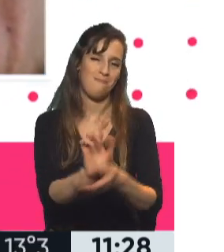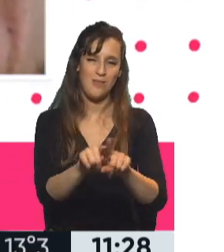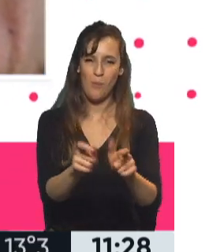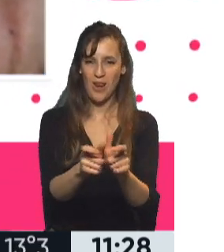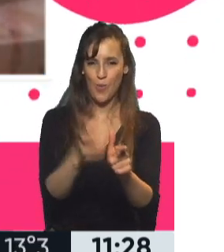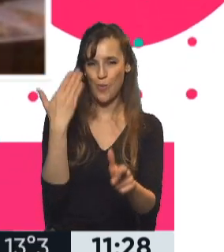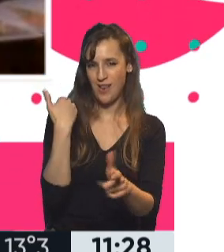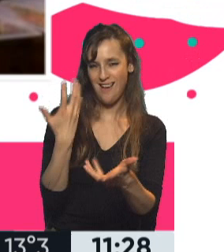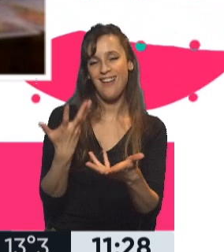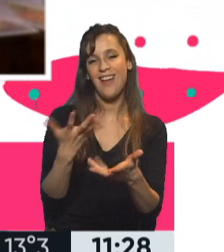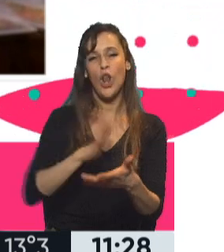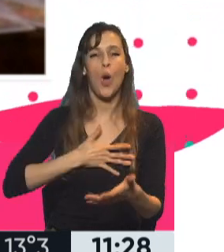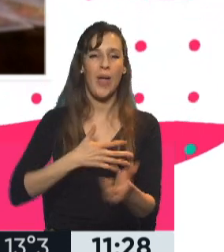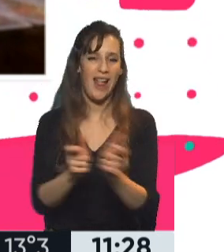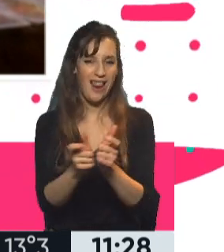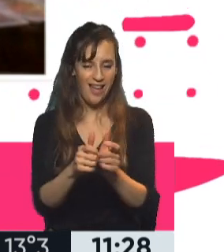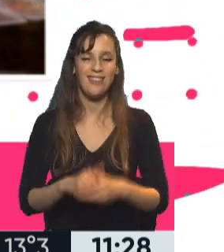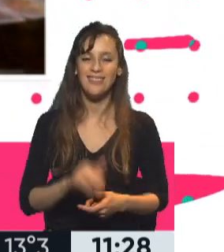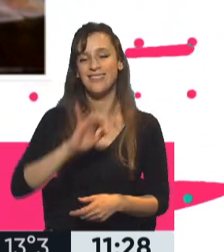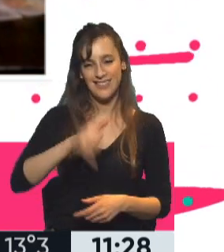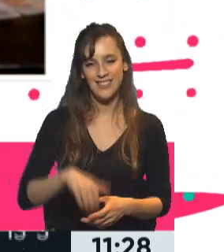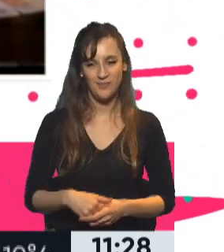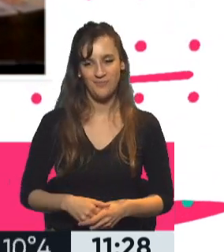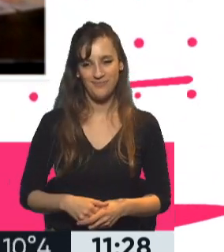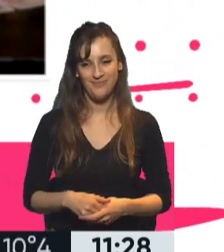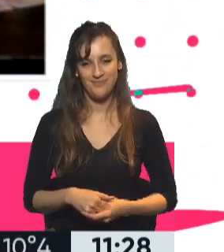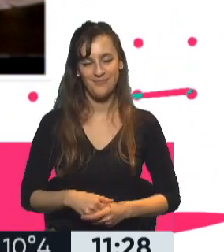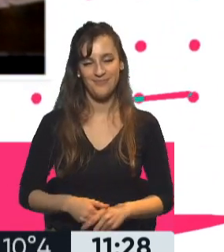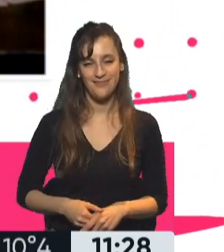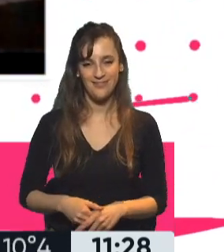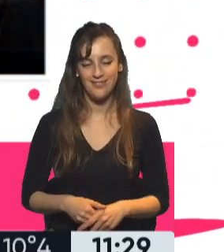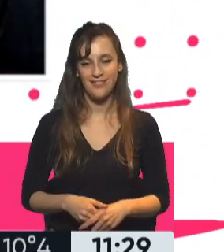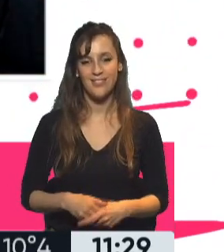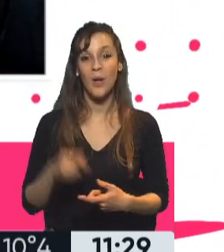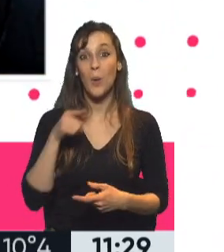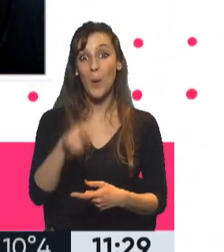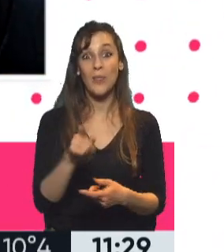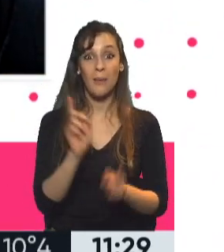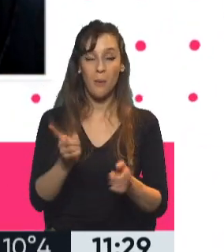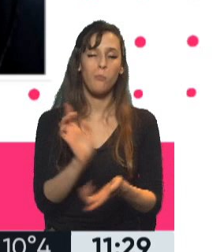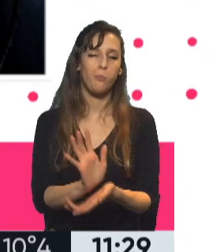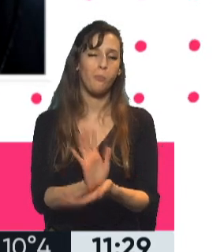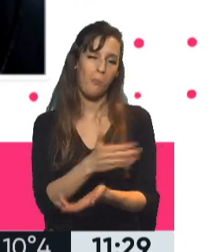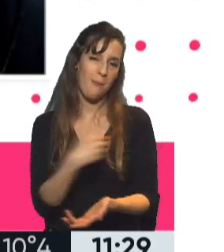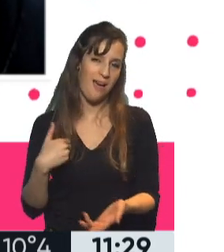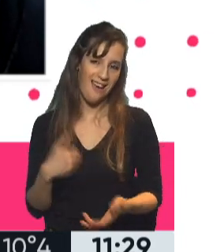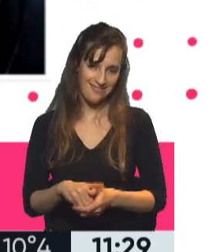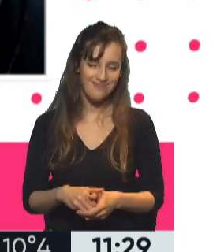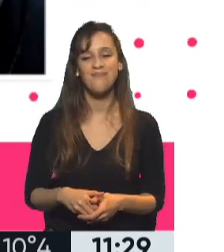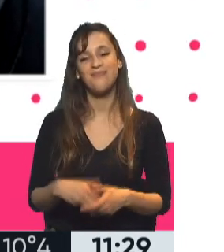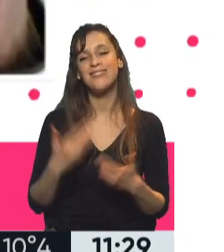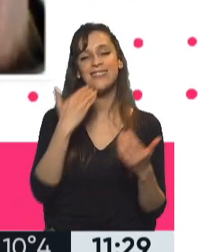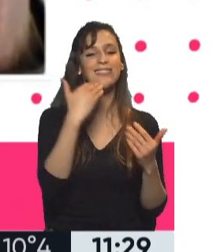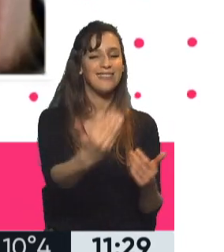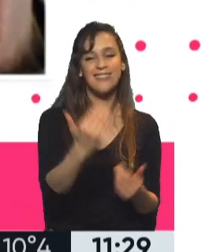linda. Quedás, así. Igualmente. Es recíproco. Guardemos abrazos para que nos podamos ver. Gracias, Arturo. Gracias,